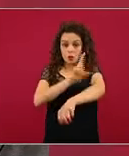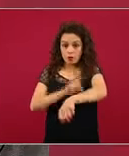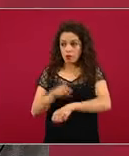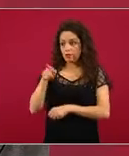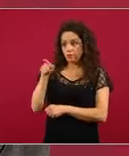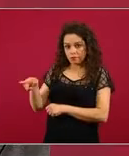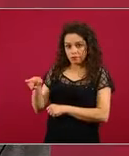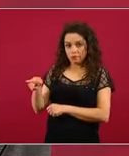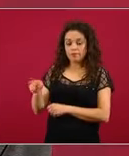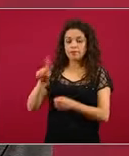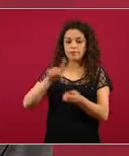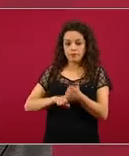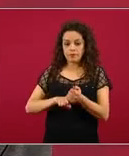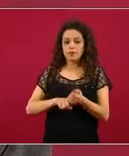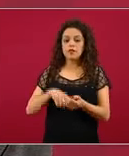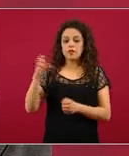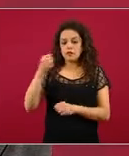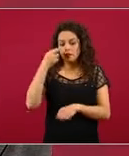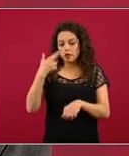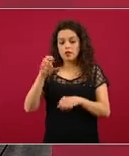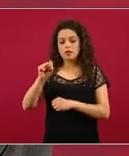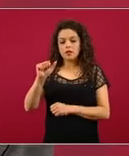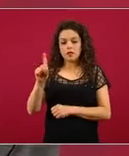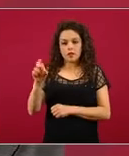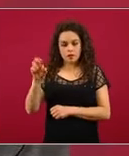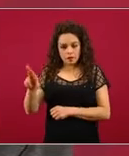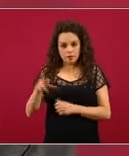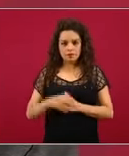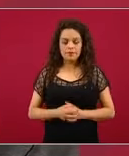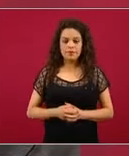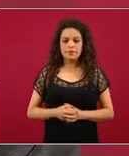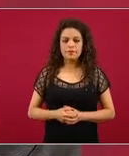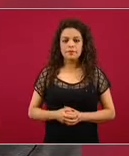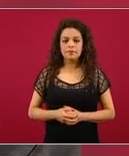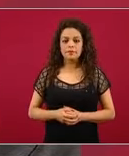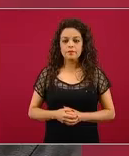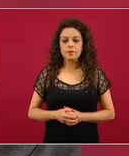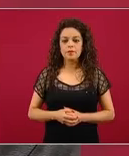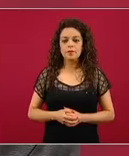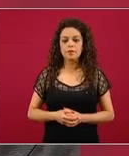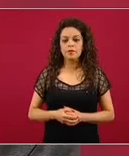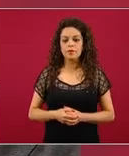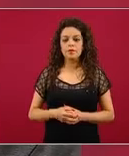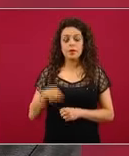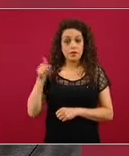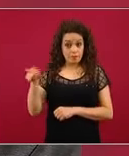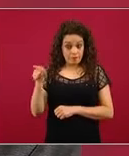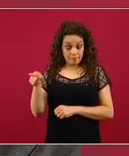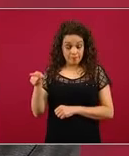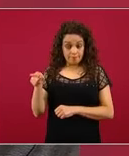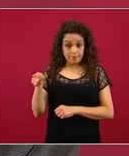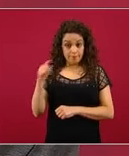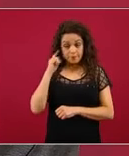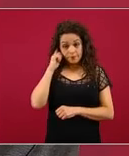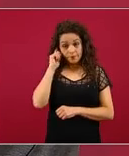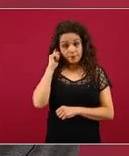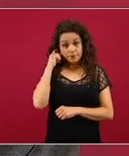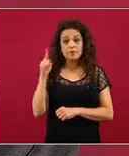la Secretaría de Desarrollo Urbano y Territorial y Ordenamiento Territorial, y